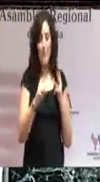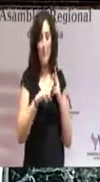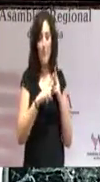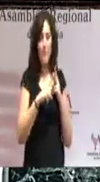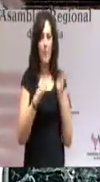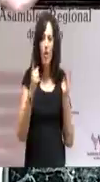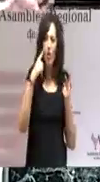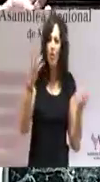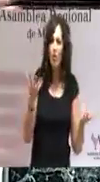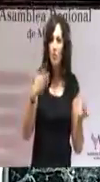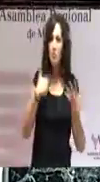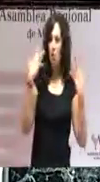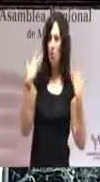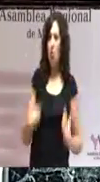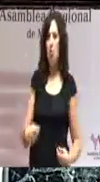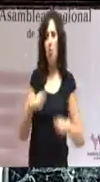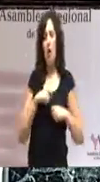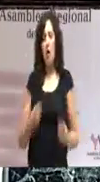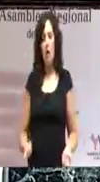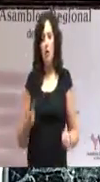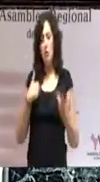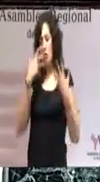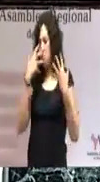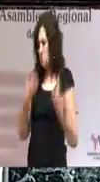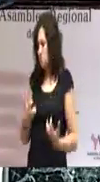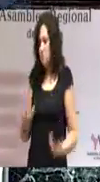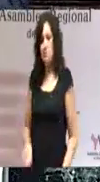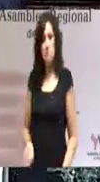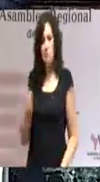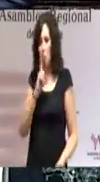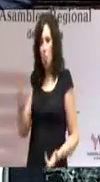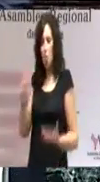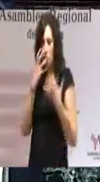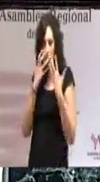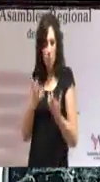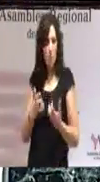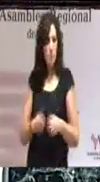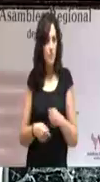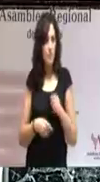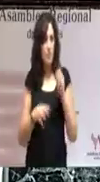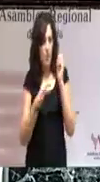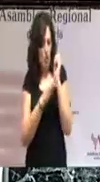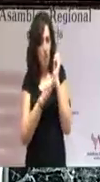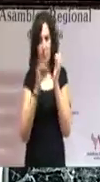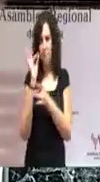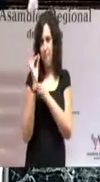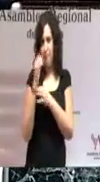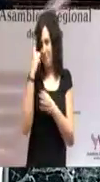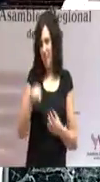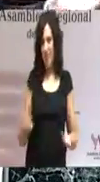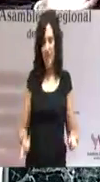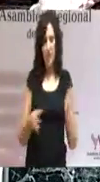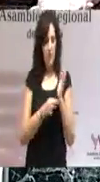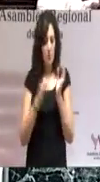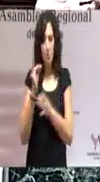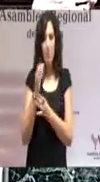Oiga, me ha decepcionado. O sea, y me voy entristecido hoy de aquí. Los gemelos. A usted de mis gemelos. Bueno, son